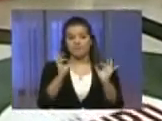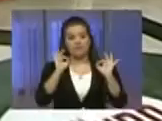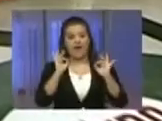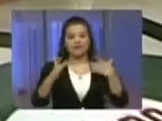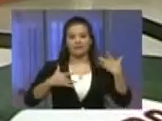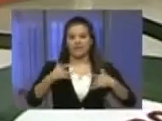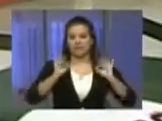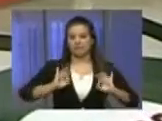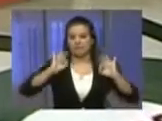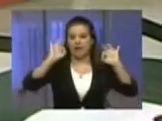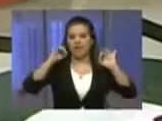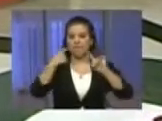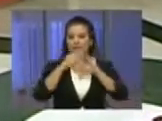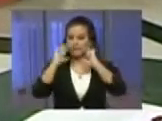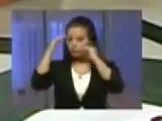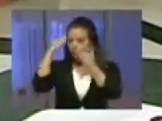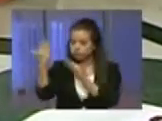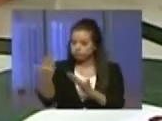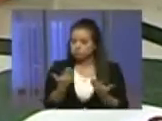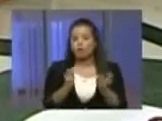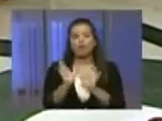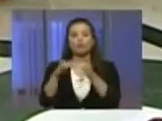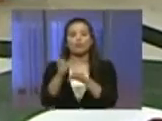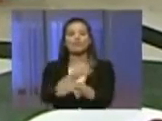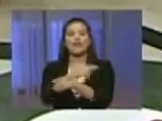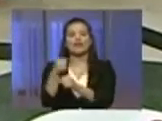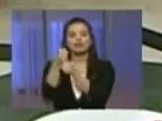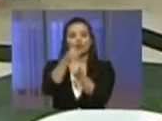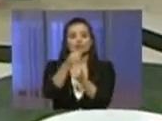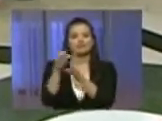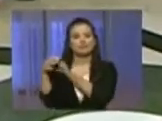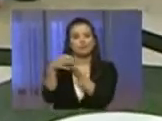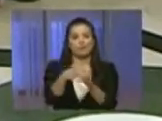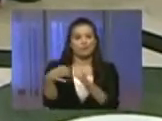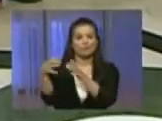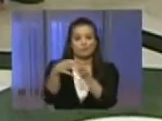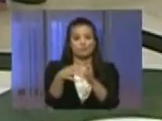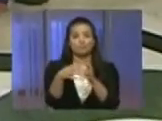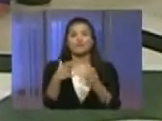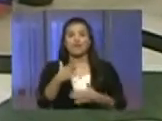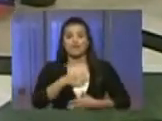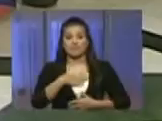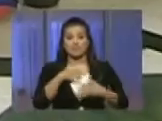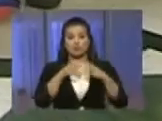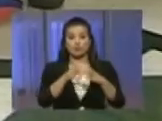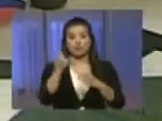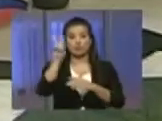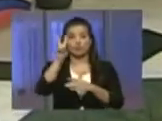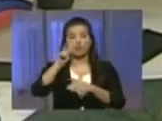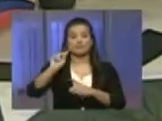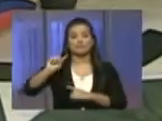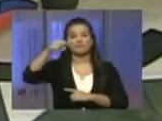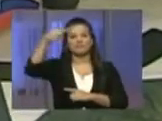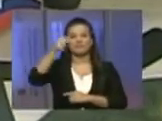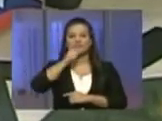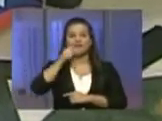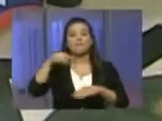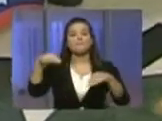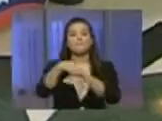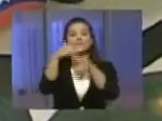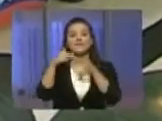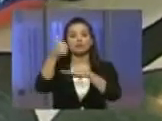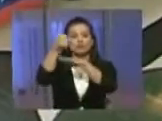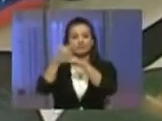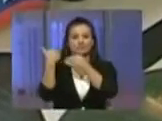tratos para las delegaciones que han estado y están allá nuestra delegación encabezada por el ministro del poder